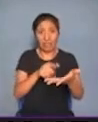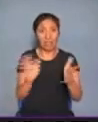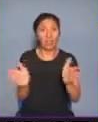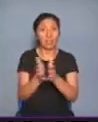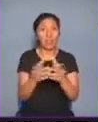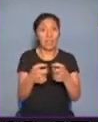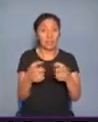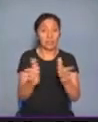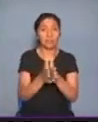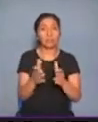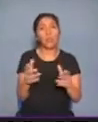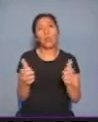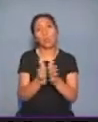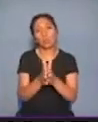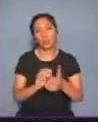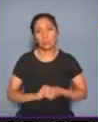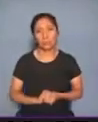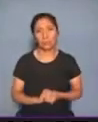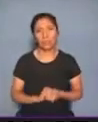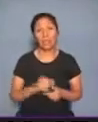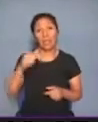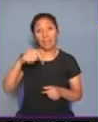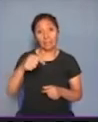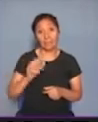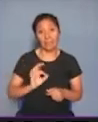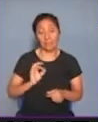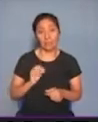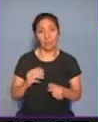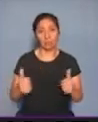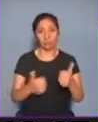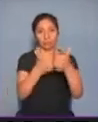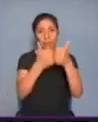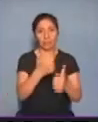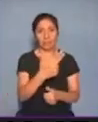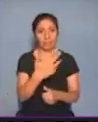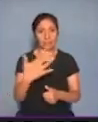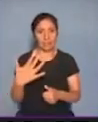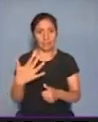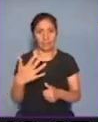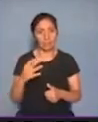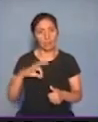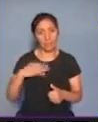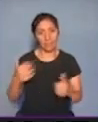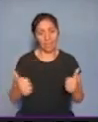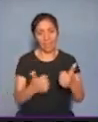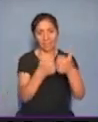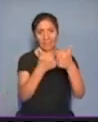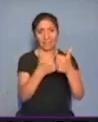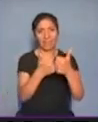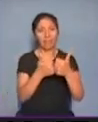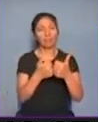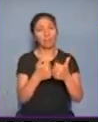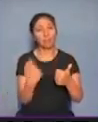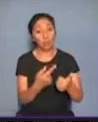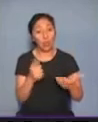este este año como cumplimos 35 años de de vida decidimos en